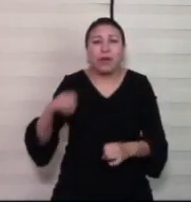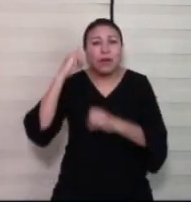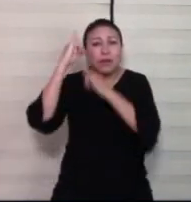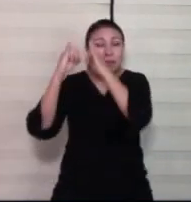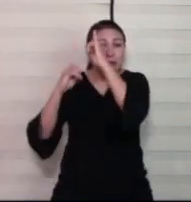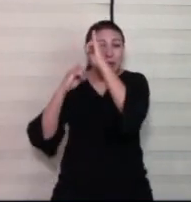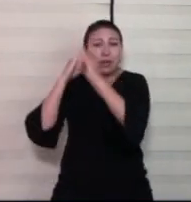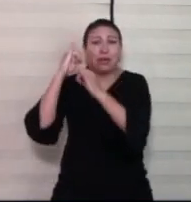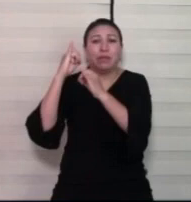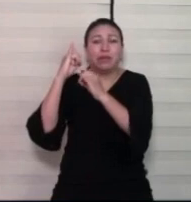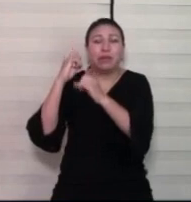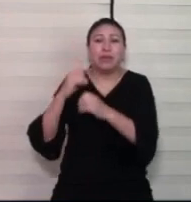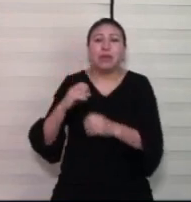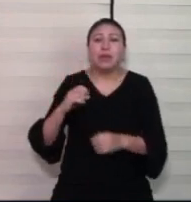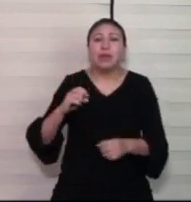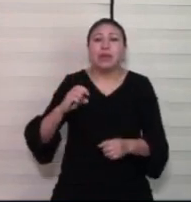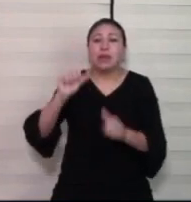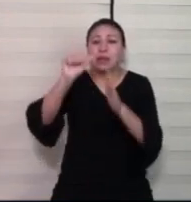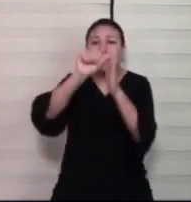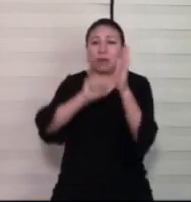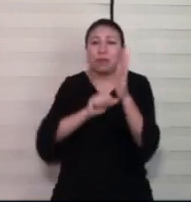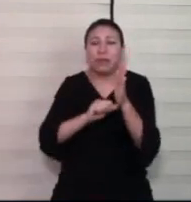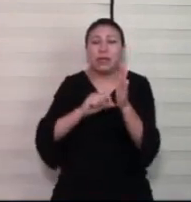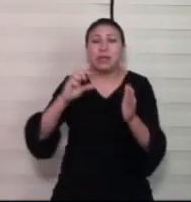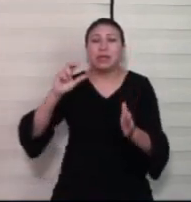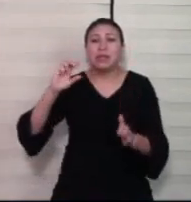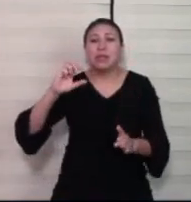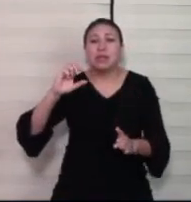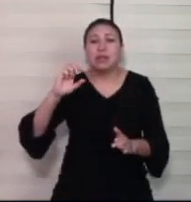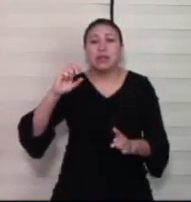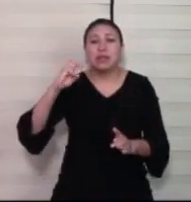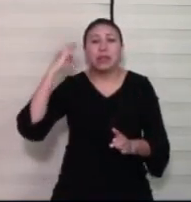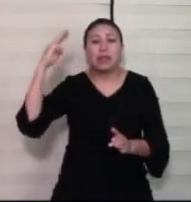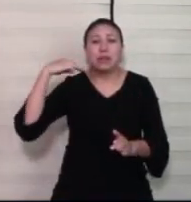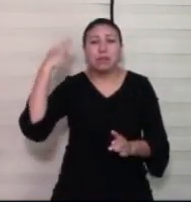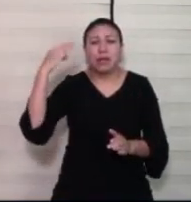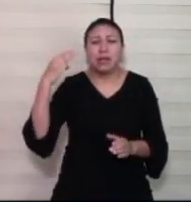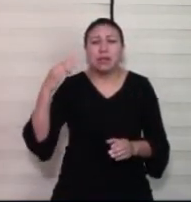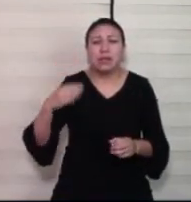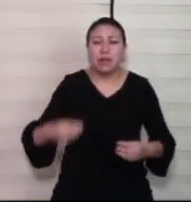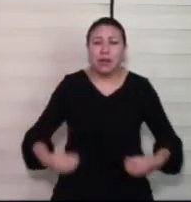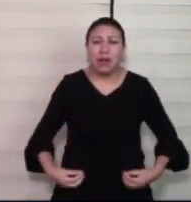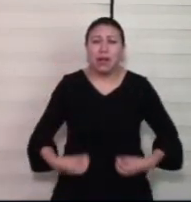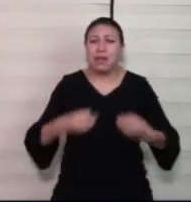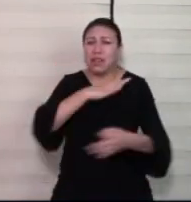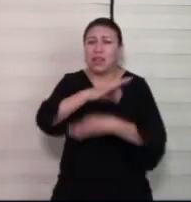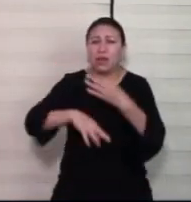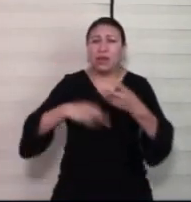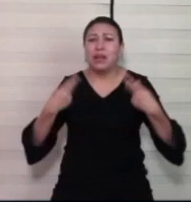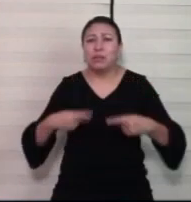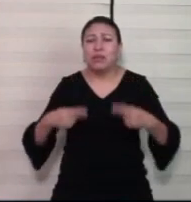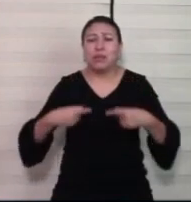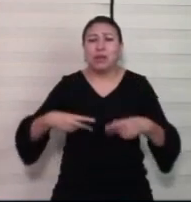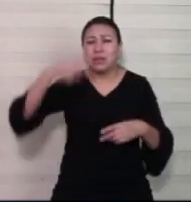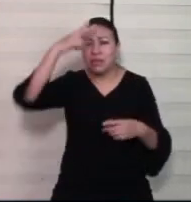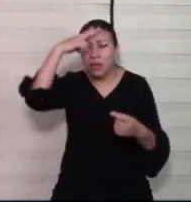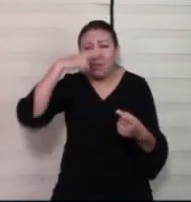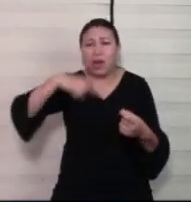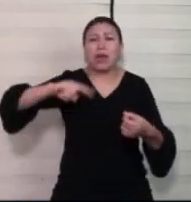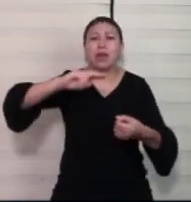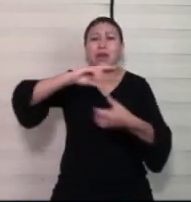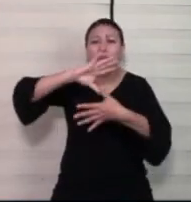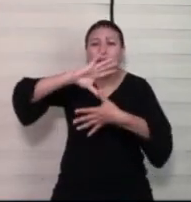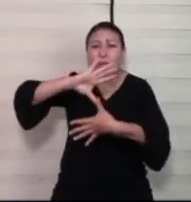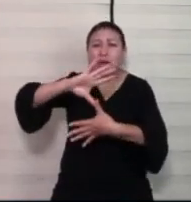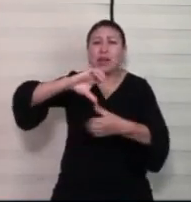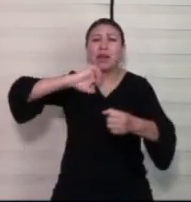imaginamos que en el mes de marzo iba a cambiar totalmente la vida de México, la vida de América Latina, la vida